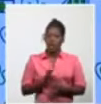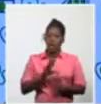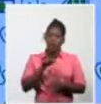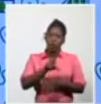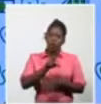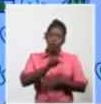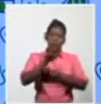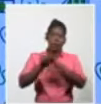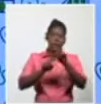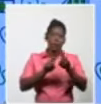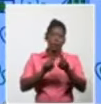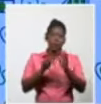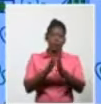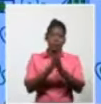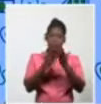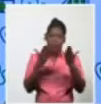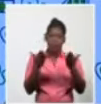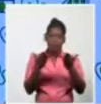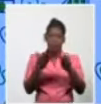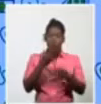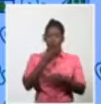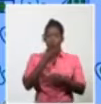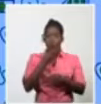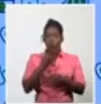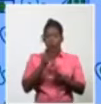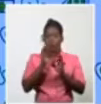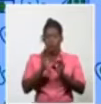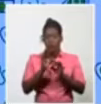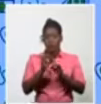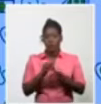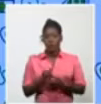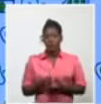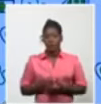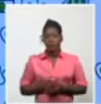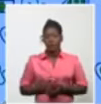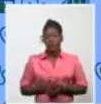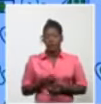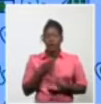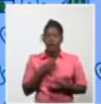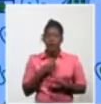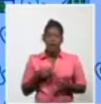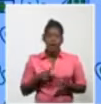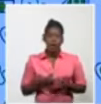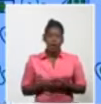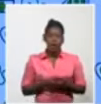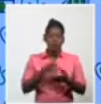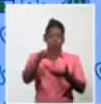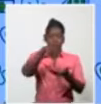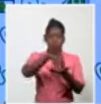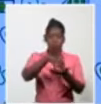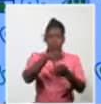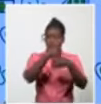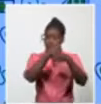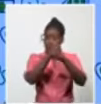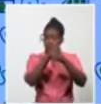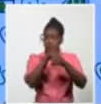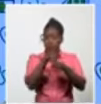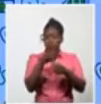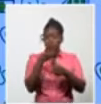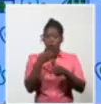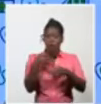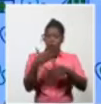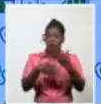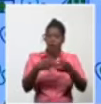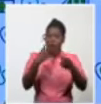Juventud Rebelde. Si por alguna eventualidad un laboratorio tuviera algún impedimento para analizar las muestras obtenidas para el estudio